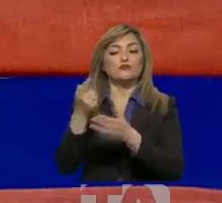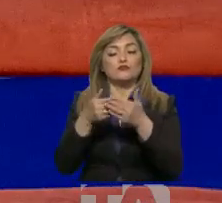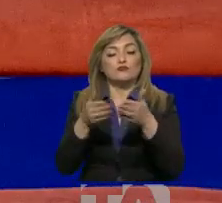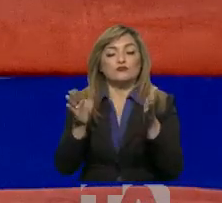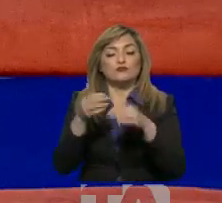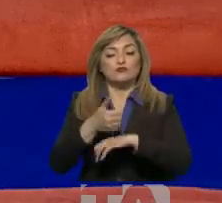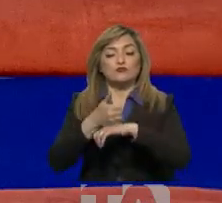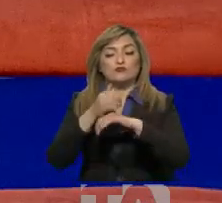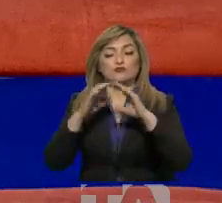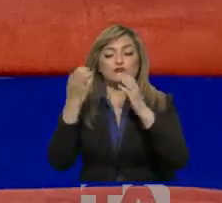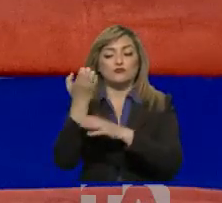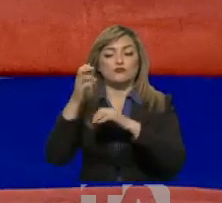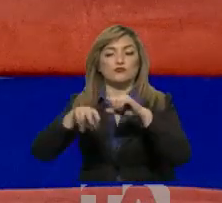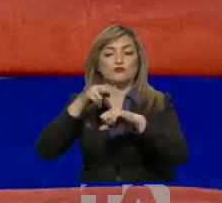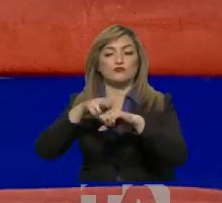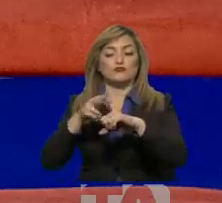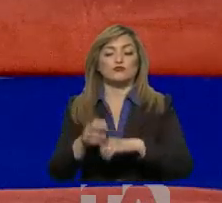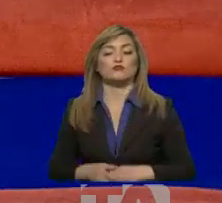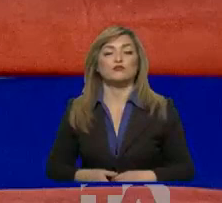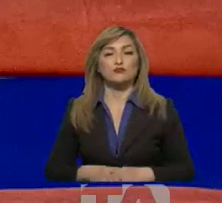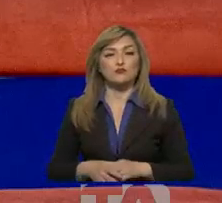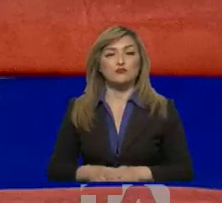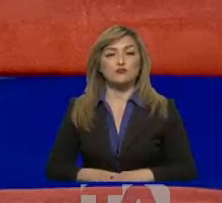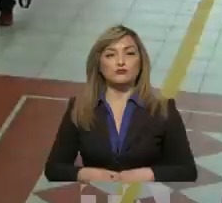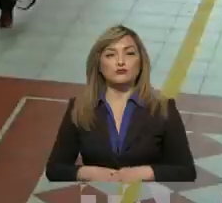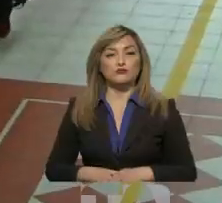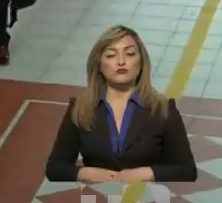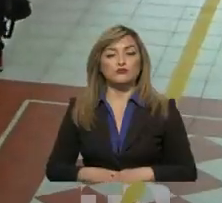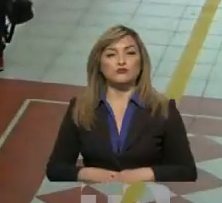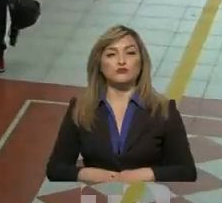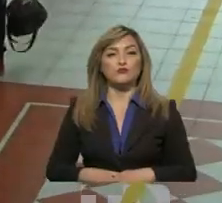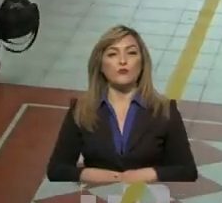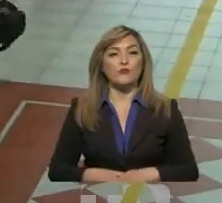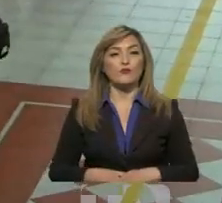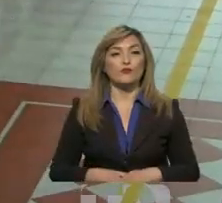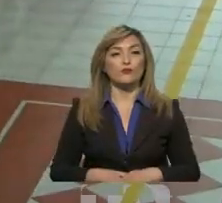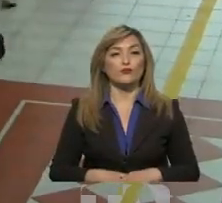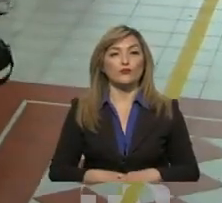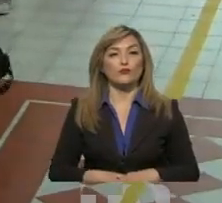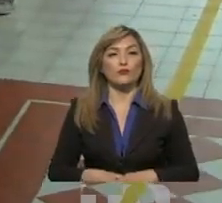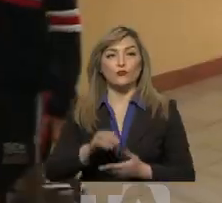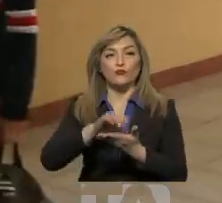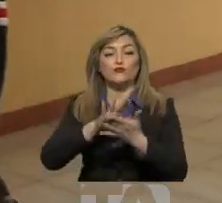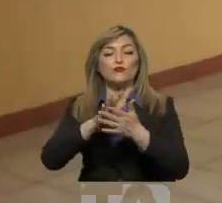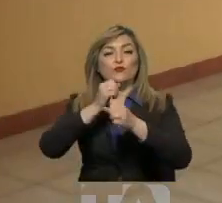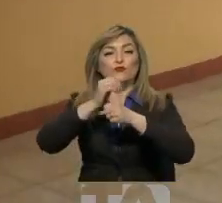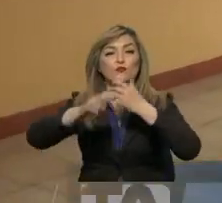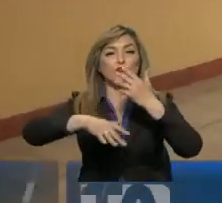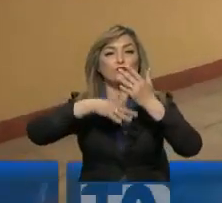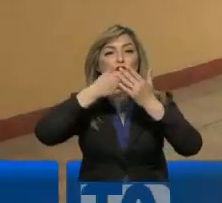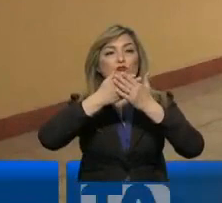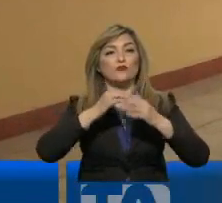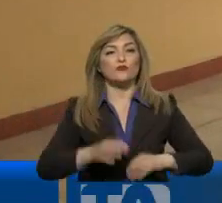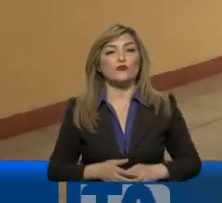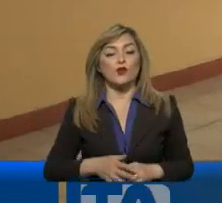los autorizados por el COE Nacional para ser parte de este plan piloto. Así, aplicando todas las medidas de